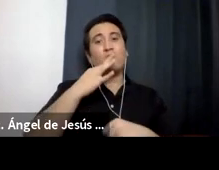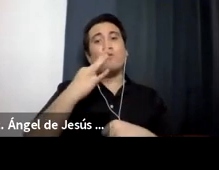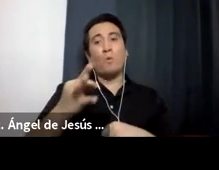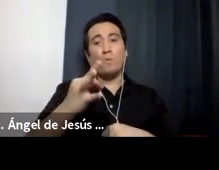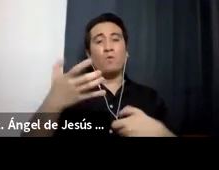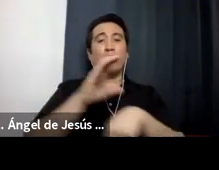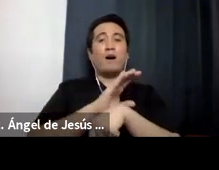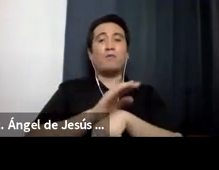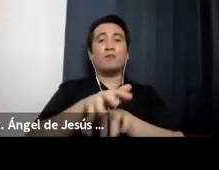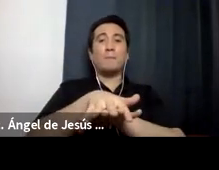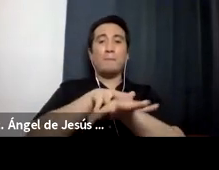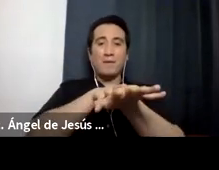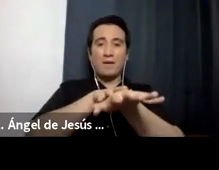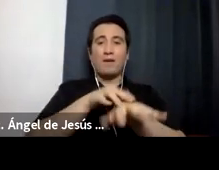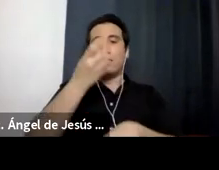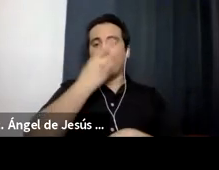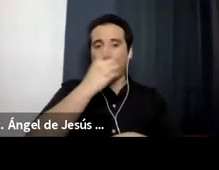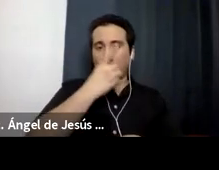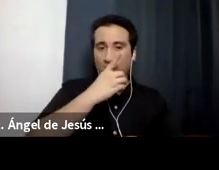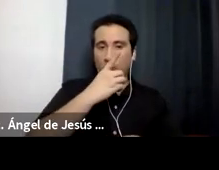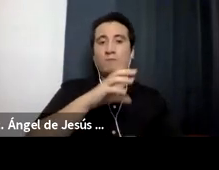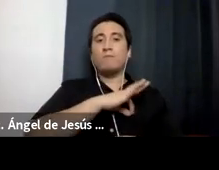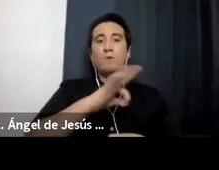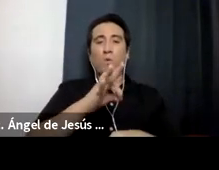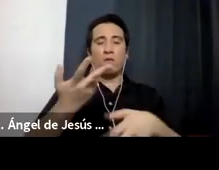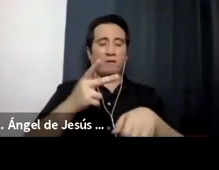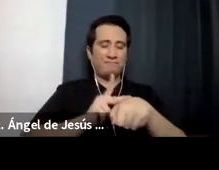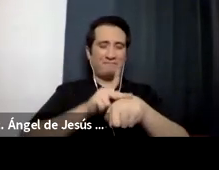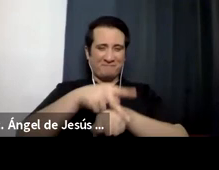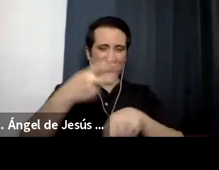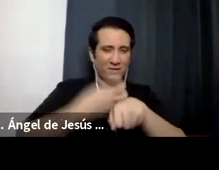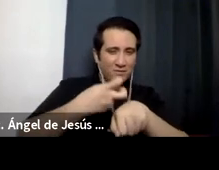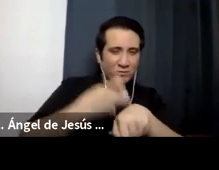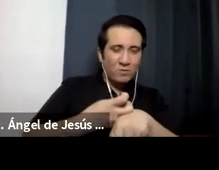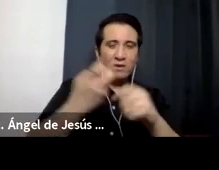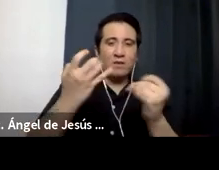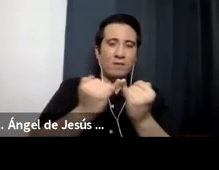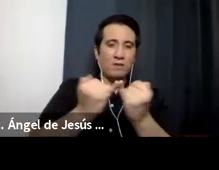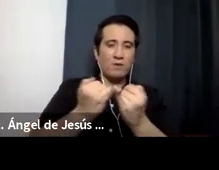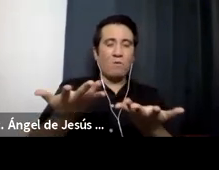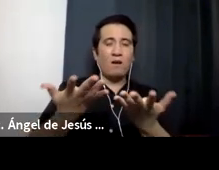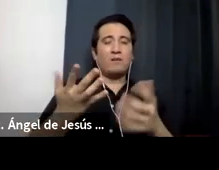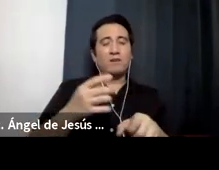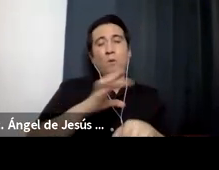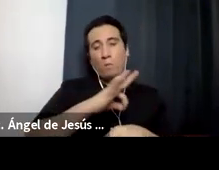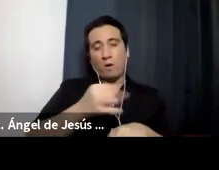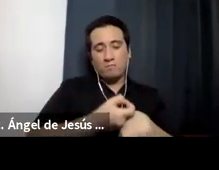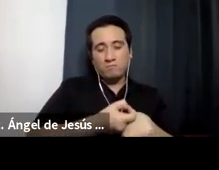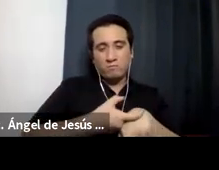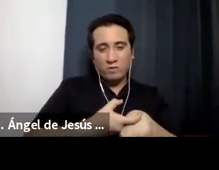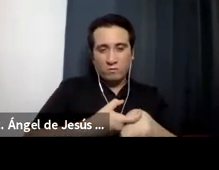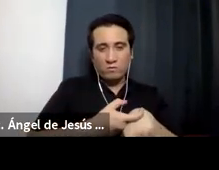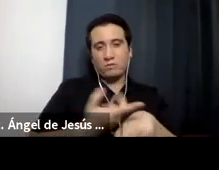diabético porque puede ocasionar alguna callosidad, la cual se puede complicar y ocasionar una úlcera. Es muy,